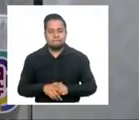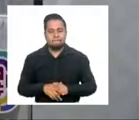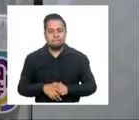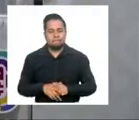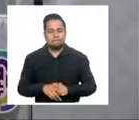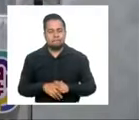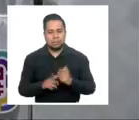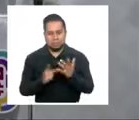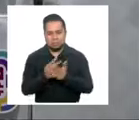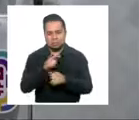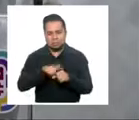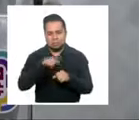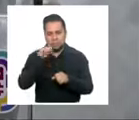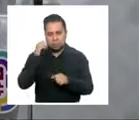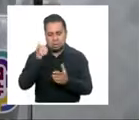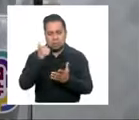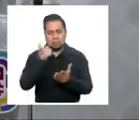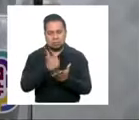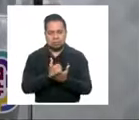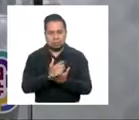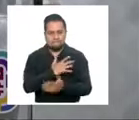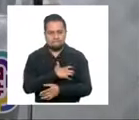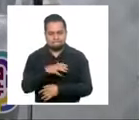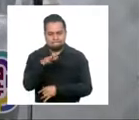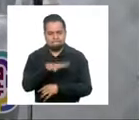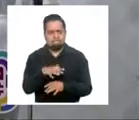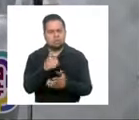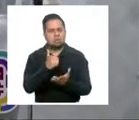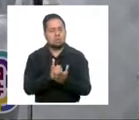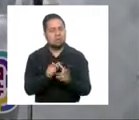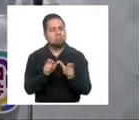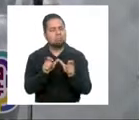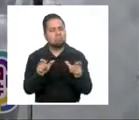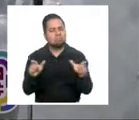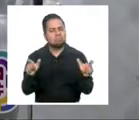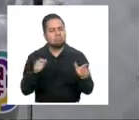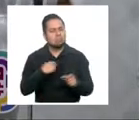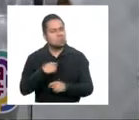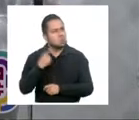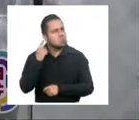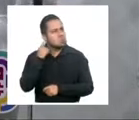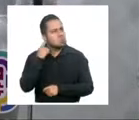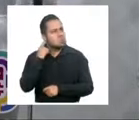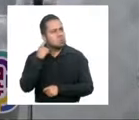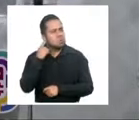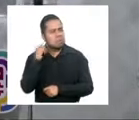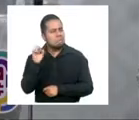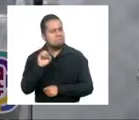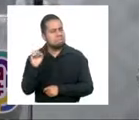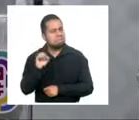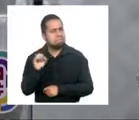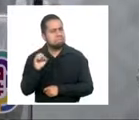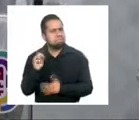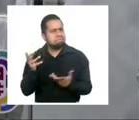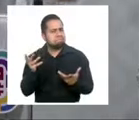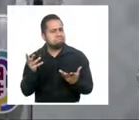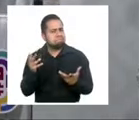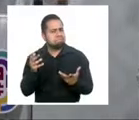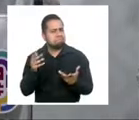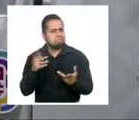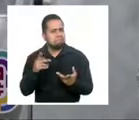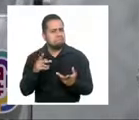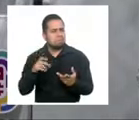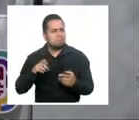Oaxaca capital es una ciudad también segura. No he escuchado de parte del gobierno o de